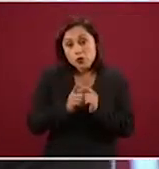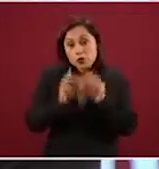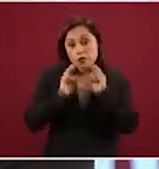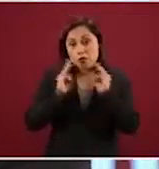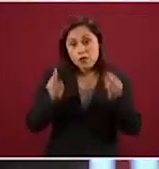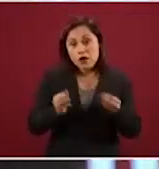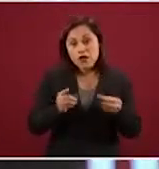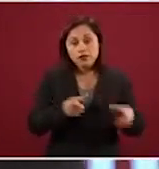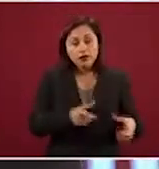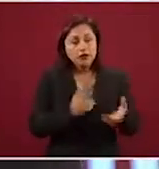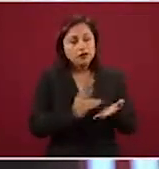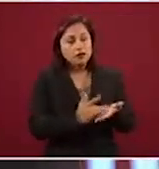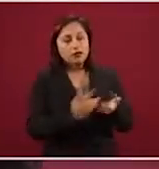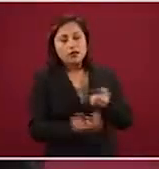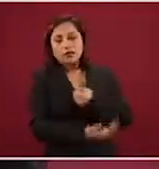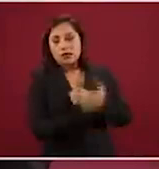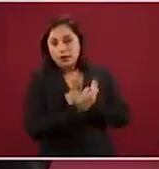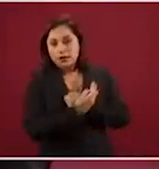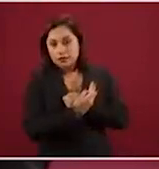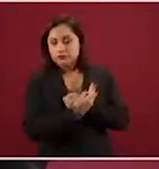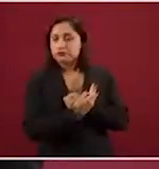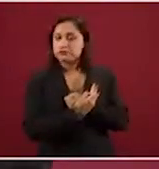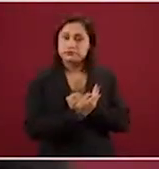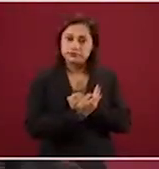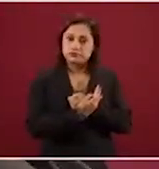protección, que era